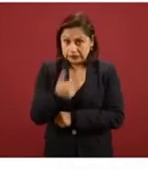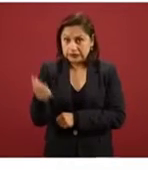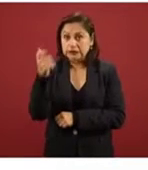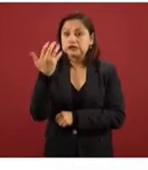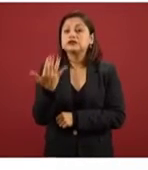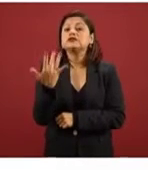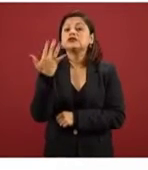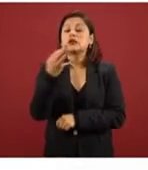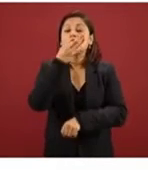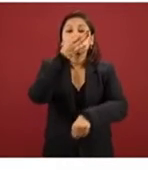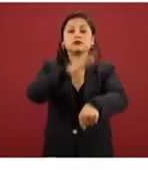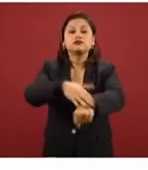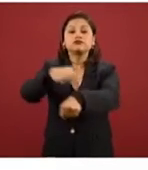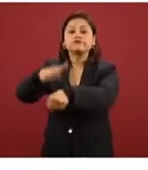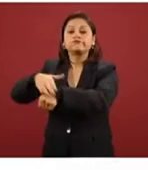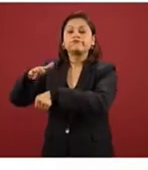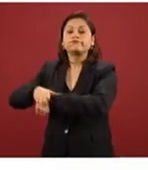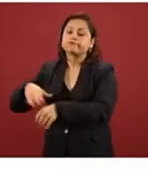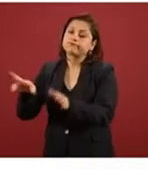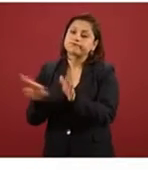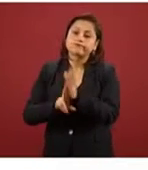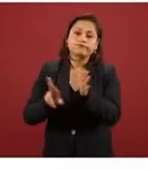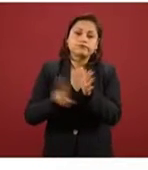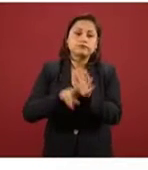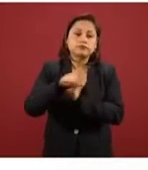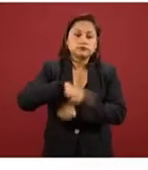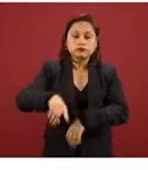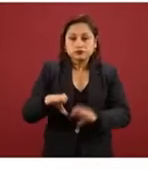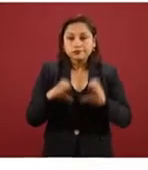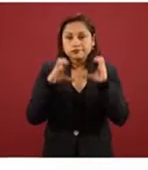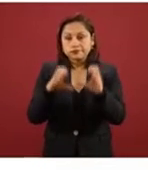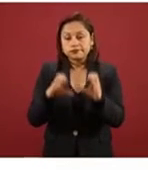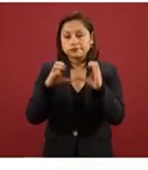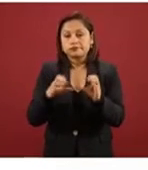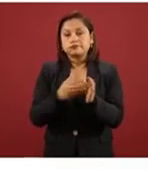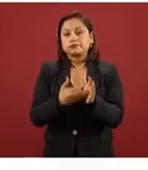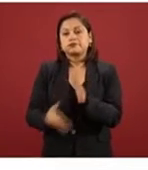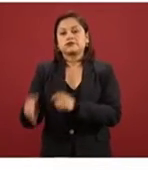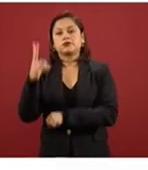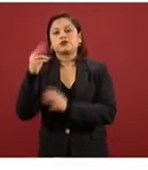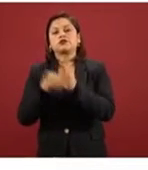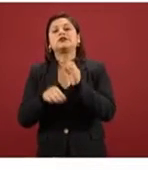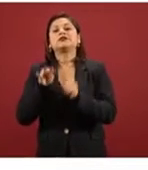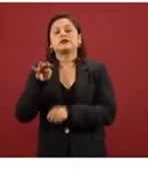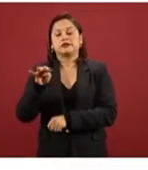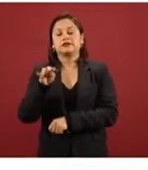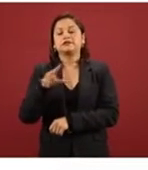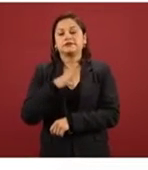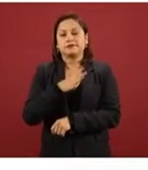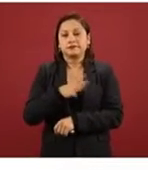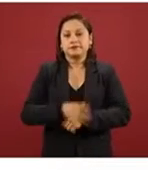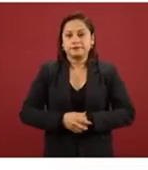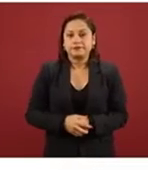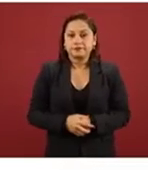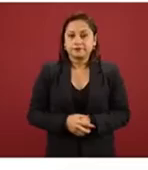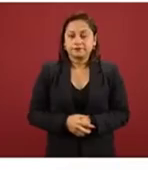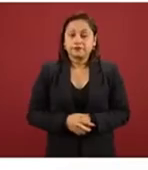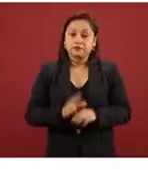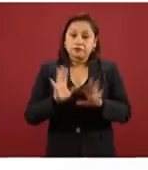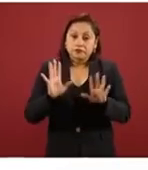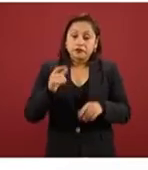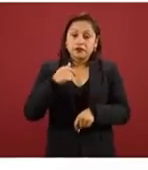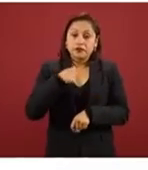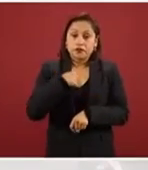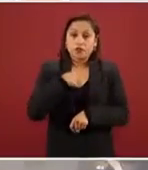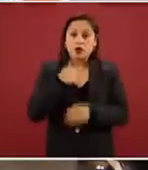2,750 boletines de alertamiento realizamos a lo largo de la temporada. Me permitiré